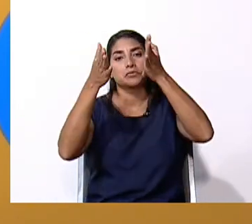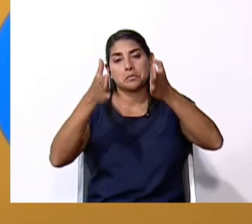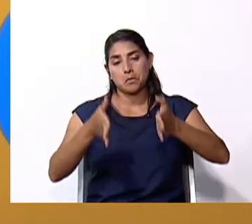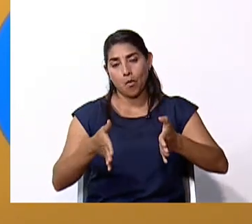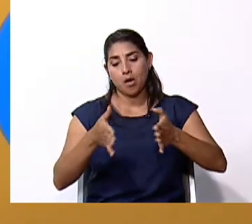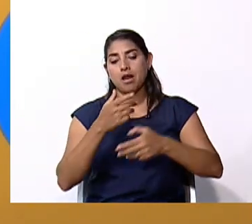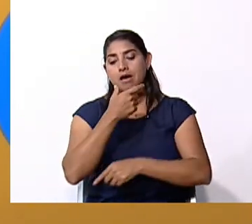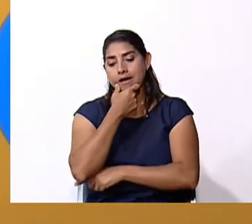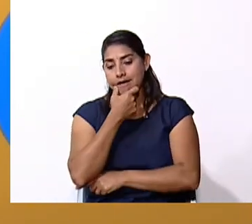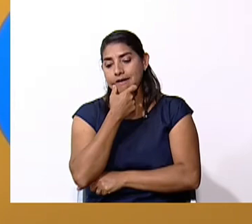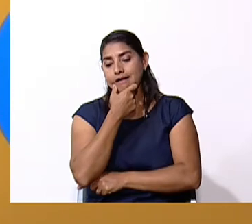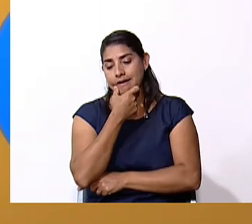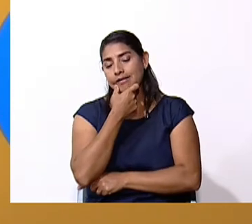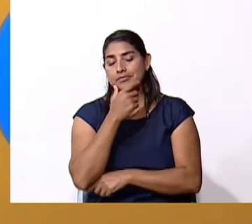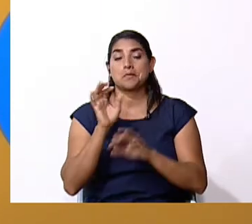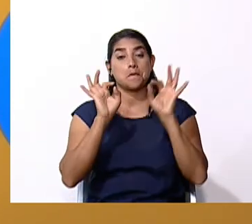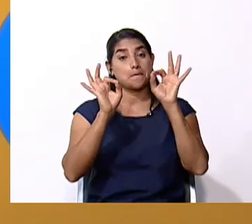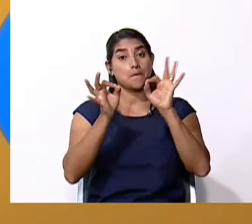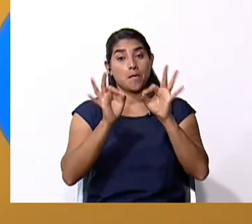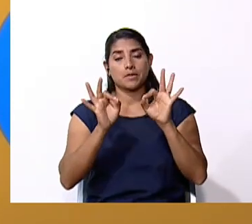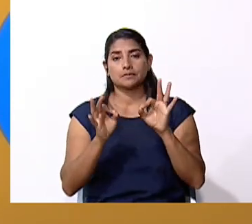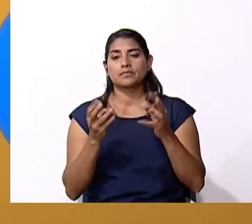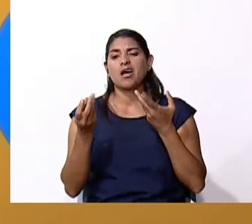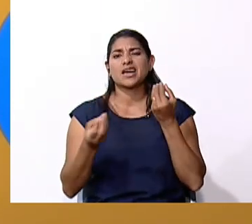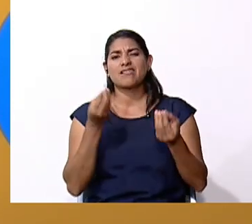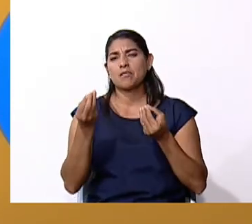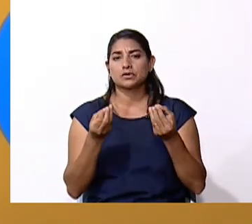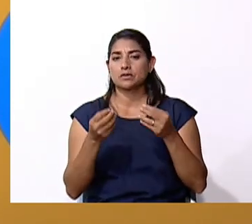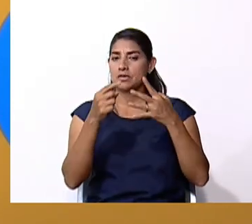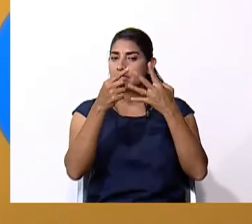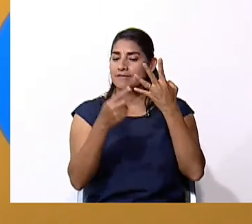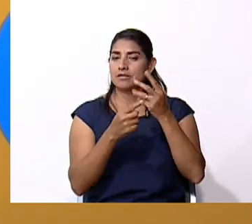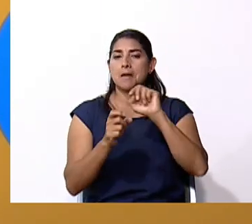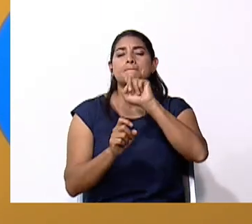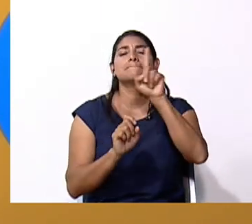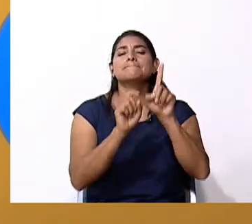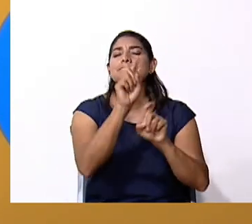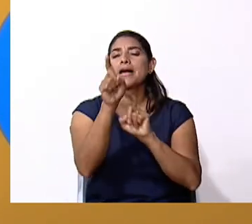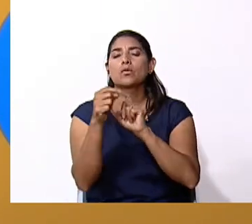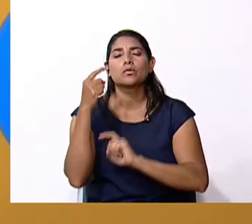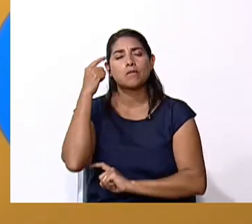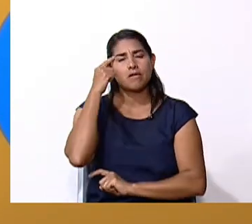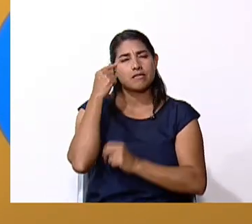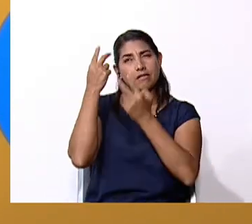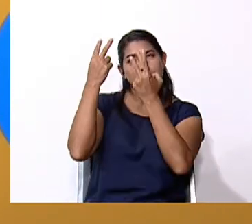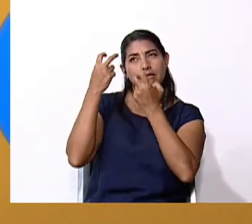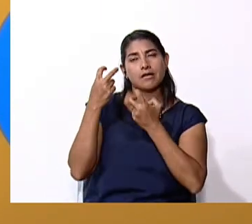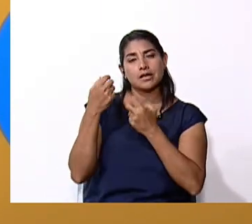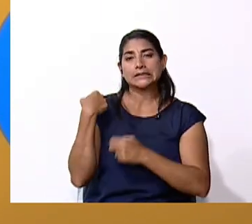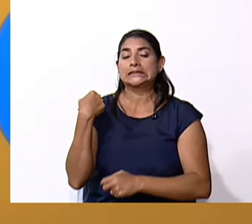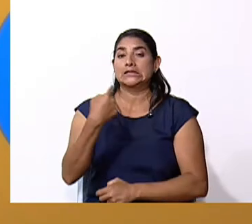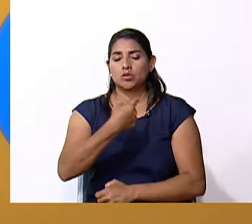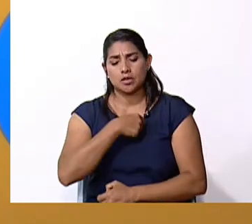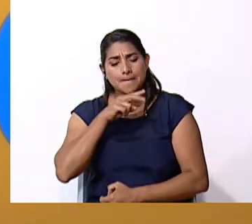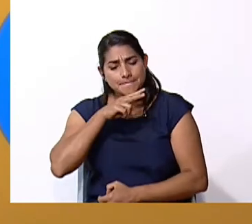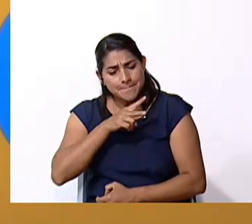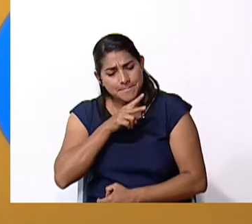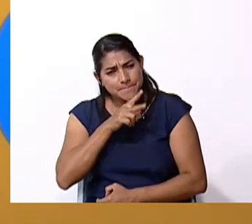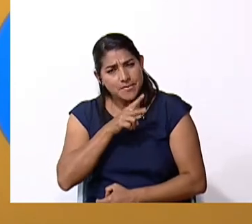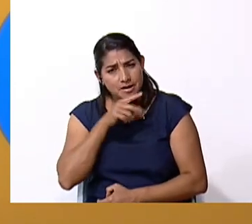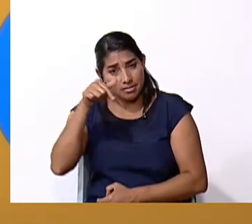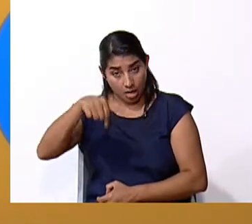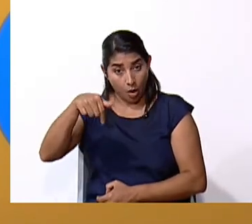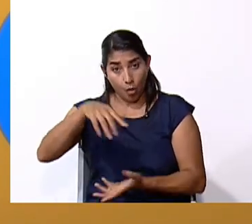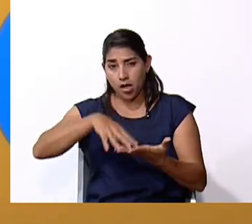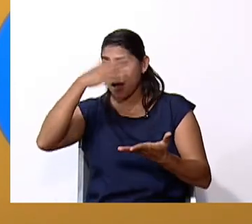Muy bien. Bueno, vamos a hacer aquí una serie de preguntas para analizar si nosotros verdaderamente el día de